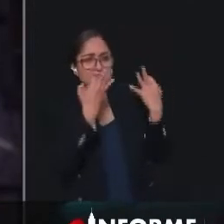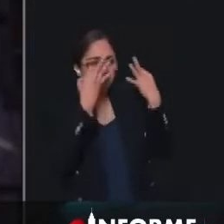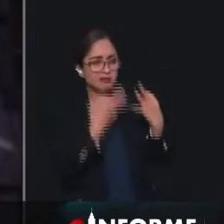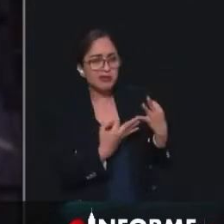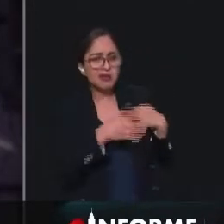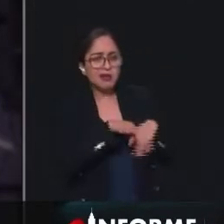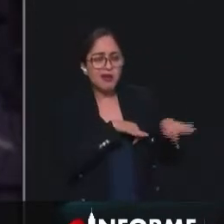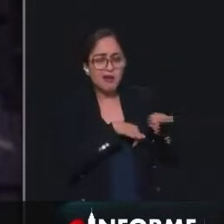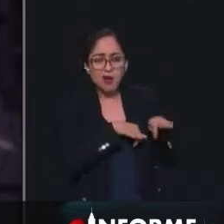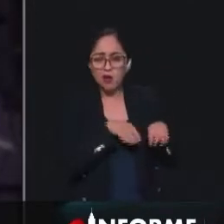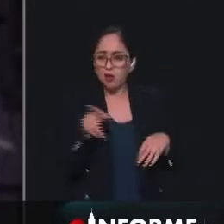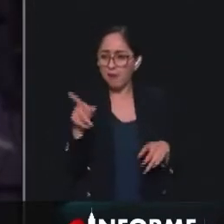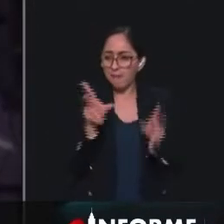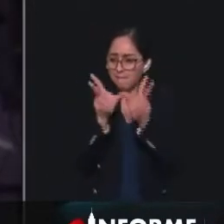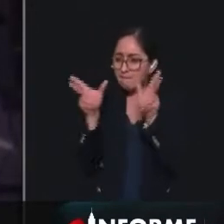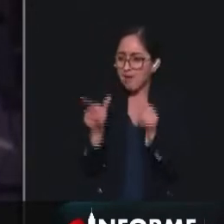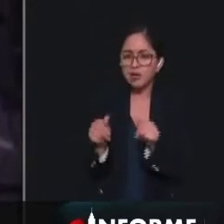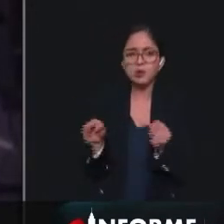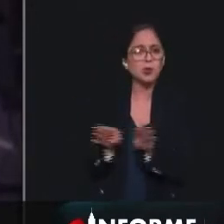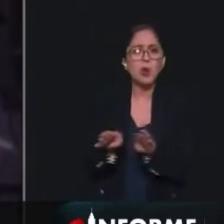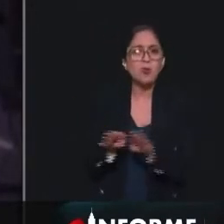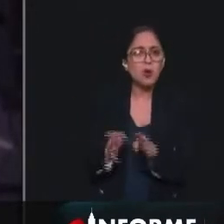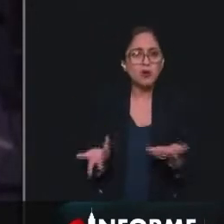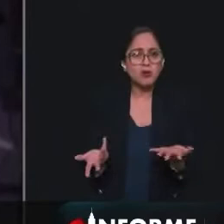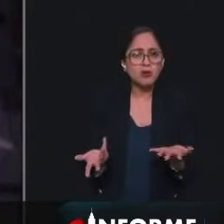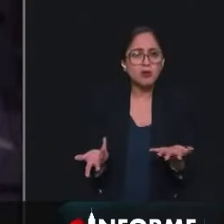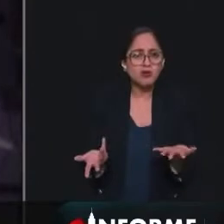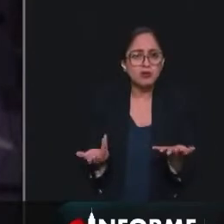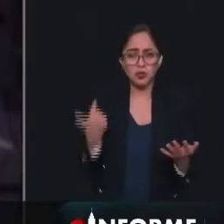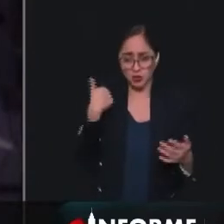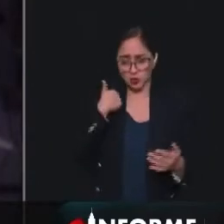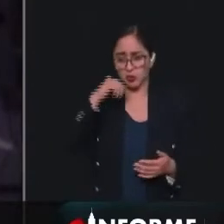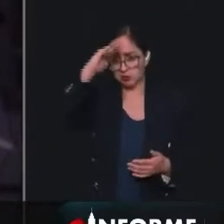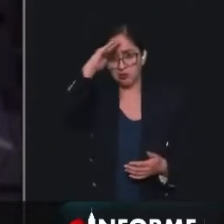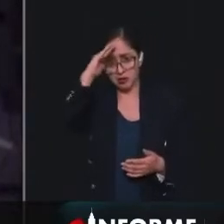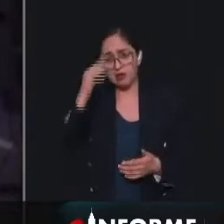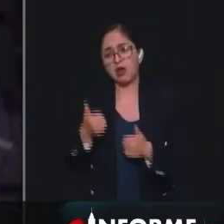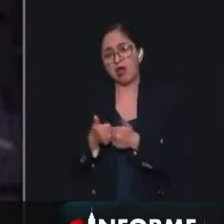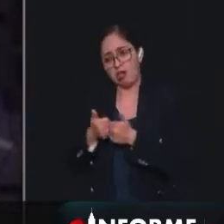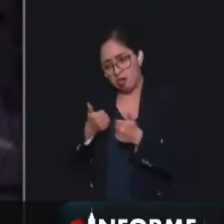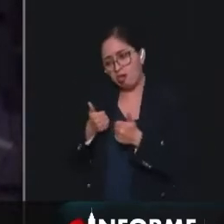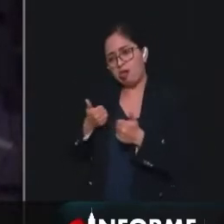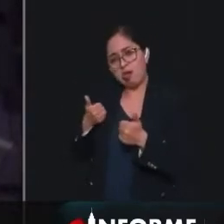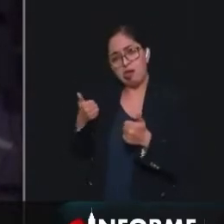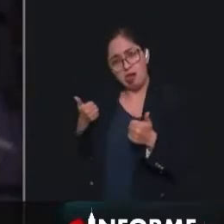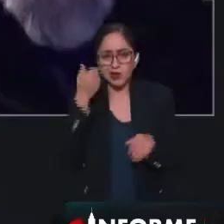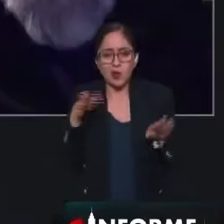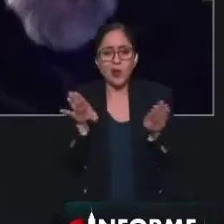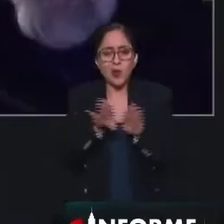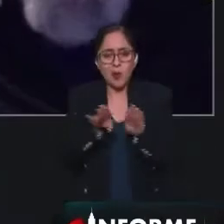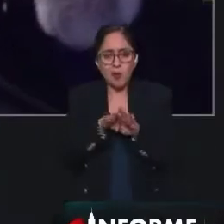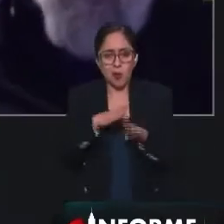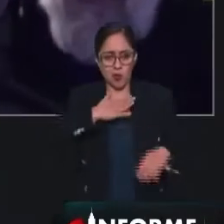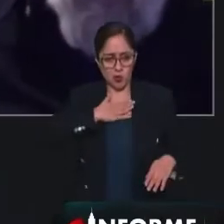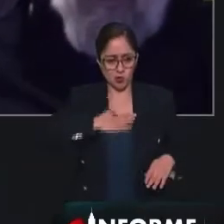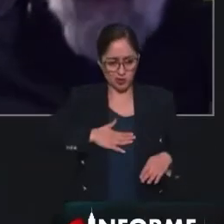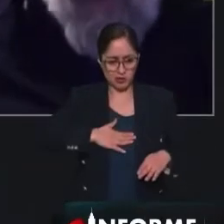un rezago, un retraso, que no es imputable al Ejecutivo Federal. El Ejecutivo Federal